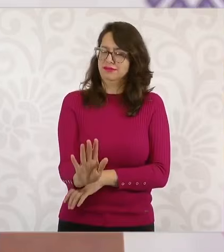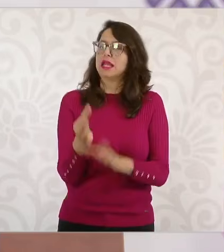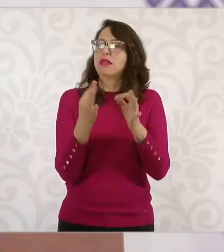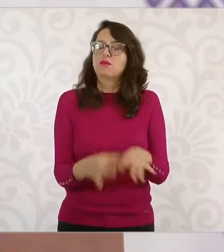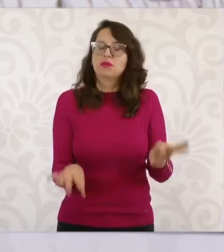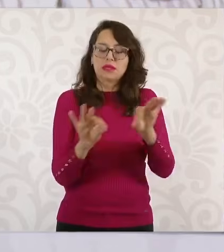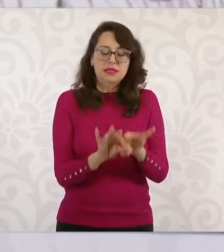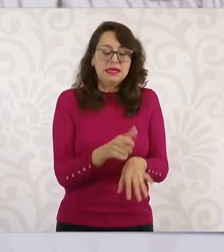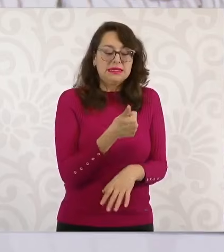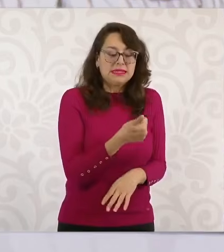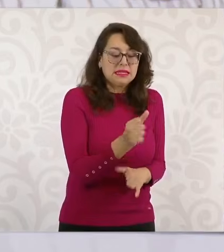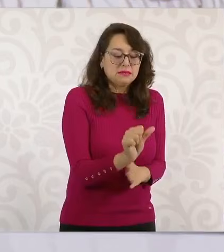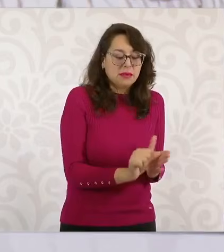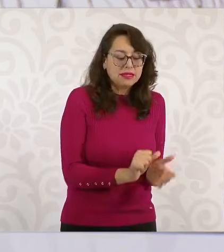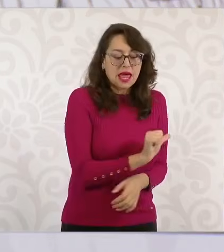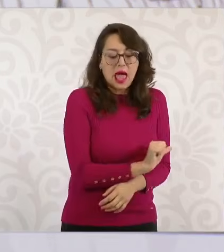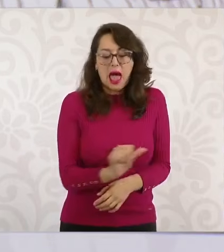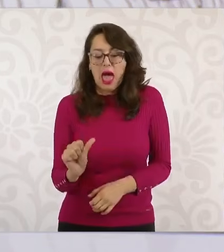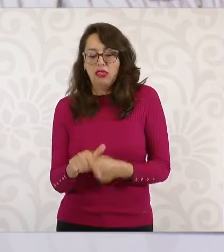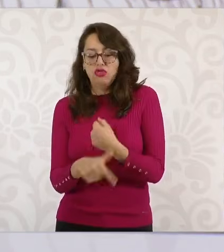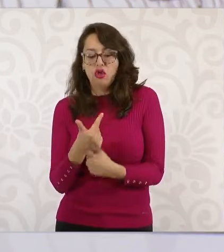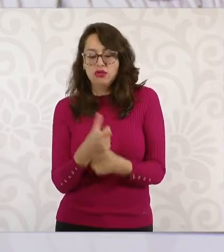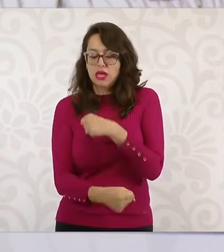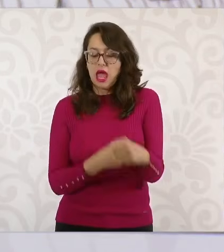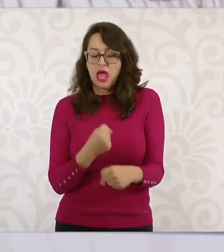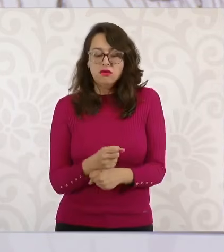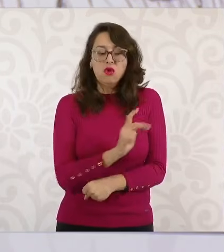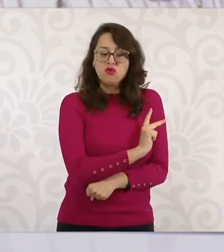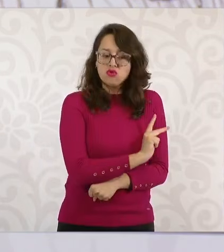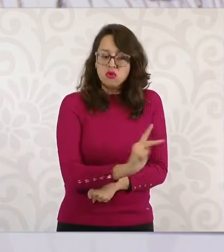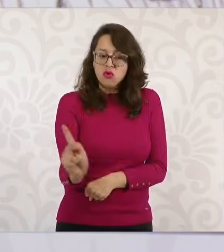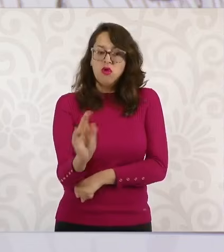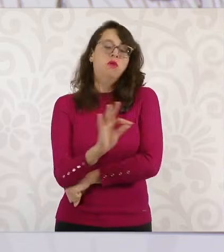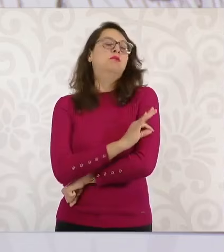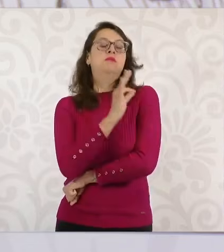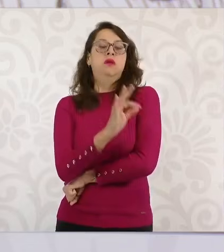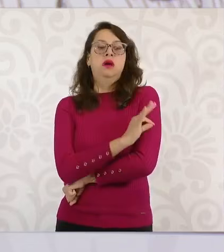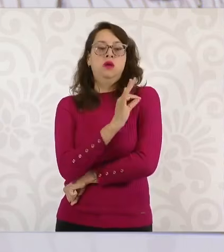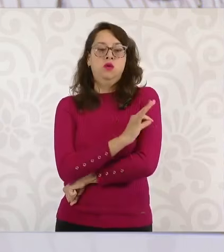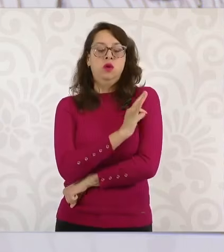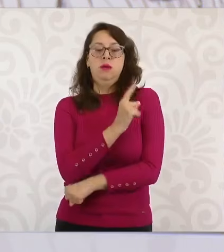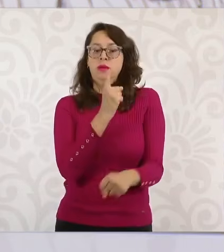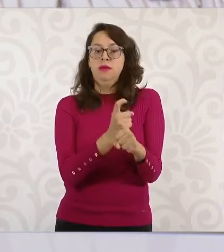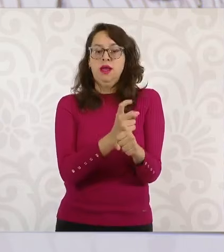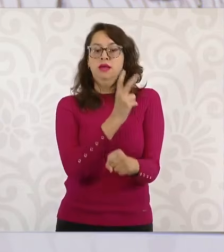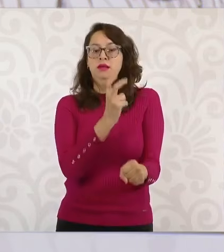12 años, que es lo que planteamos, que todos los niños y niñas tengan sus 2